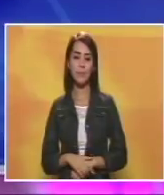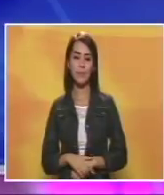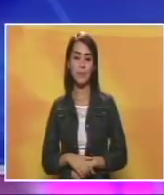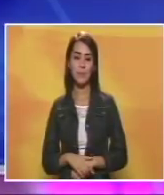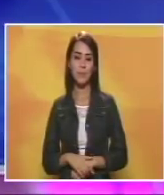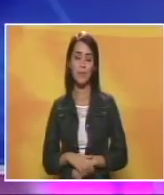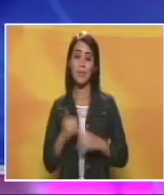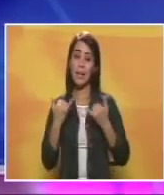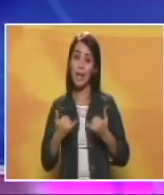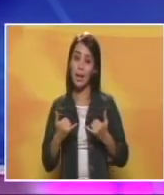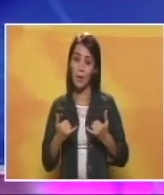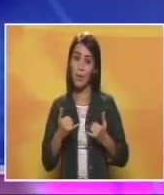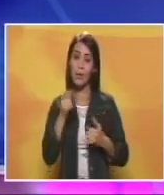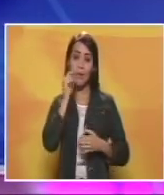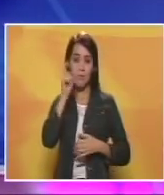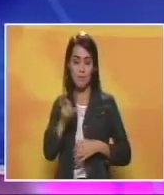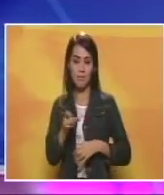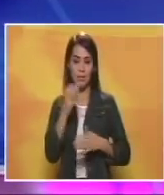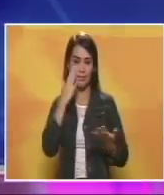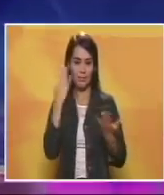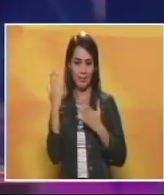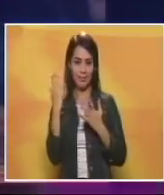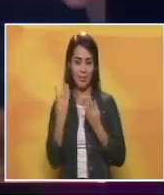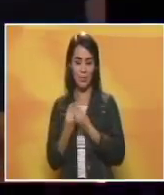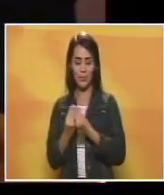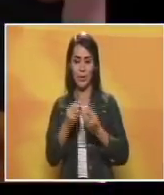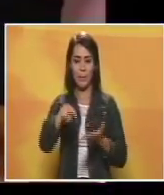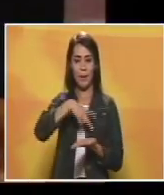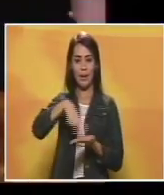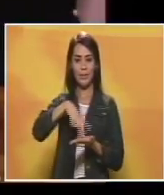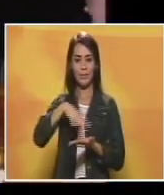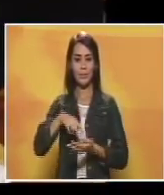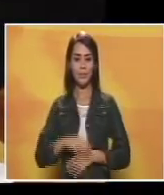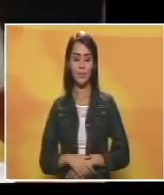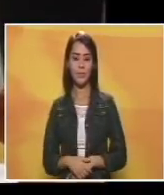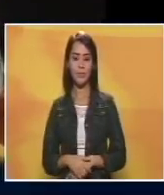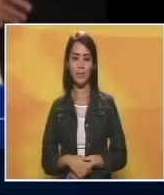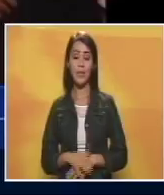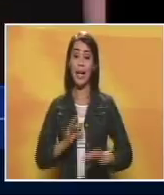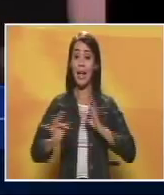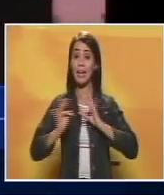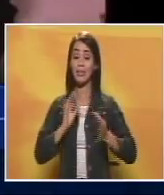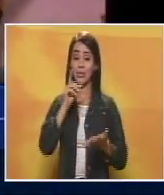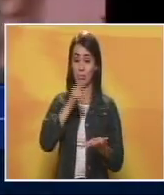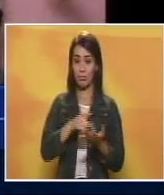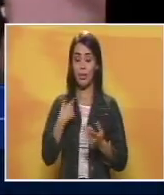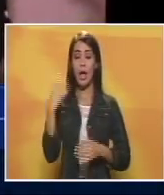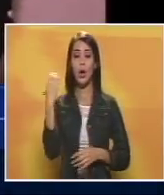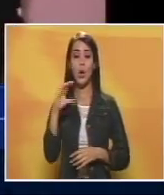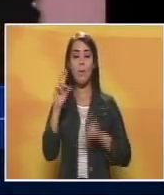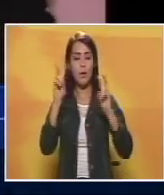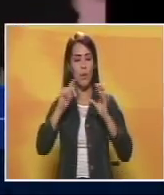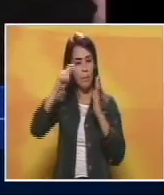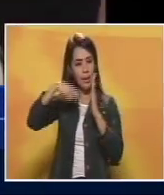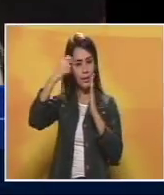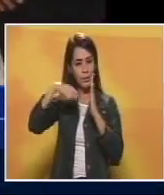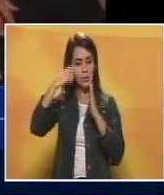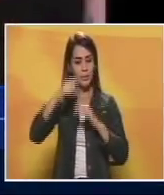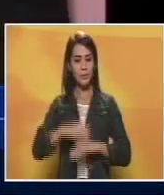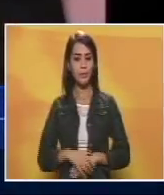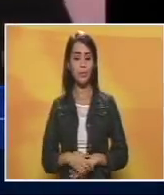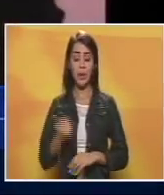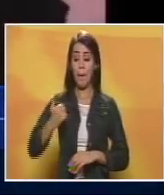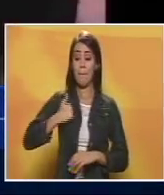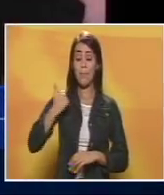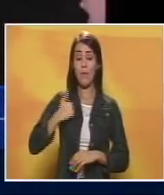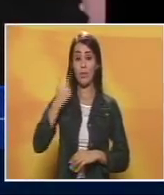Ahora veamos a Will Smith bailando con Nicky Jam. El actor está en Colombia trabajando en su nueva película Gemini Man y